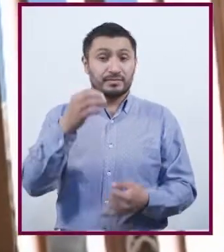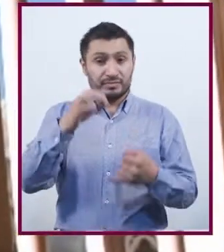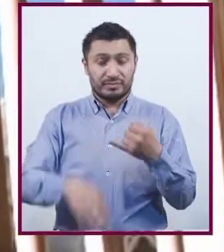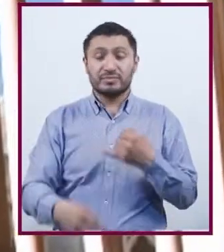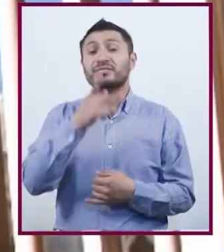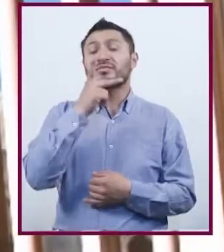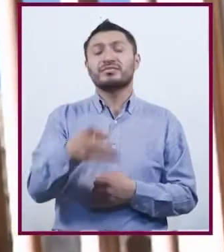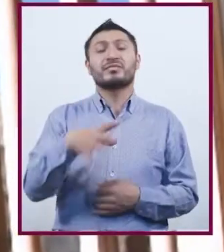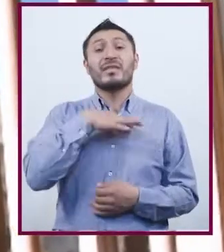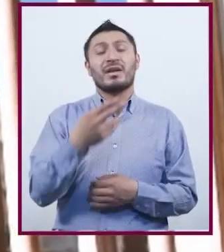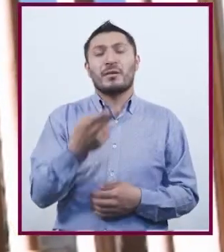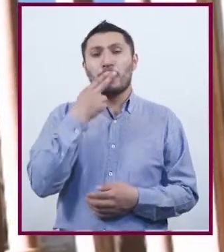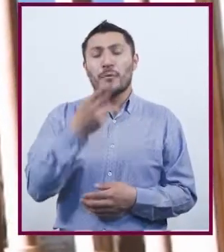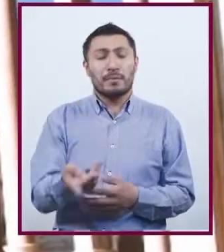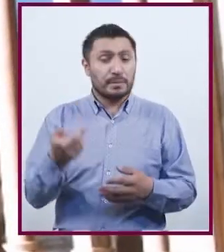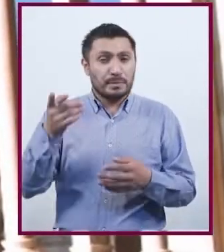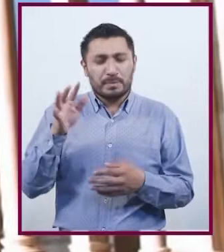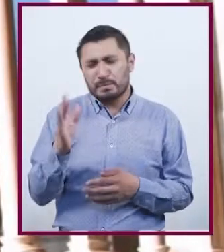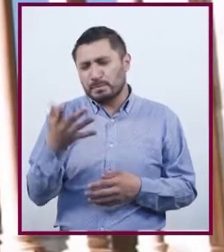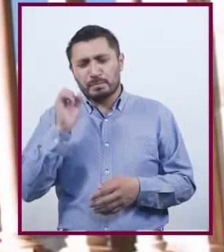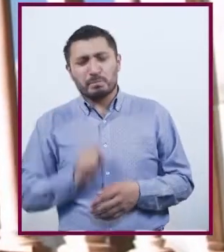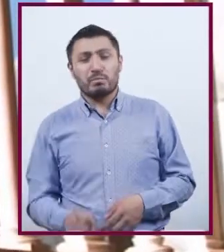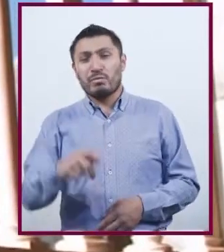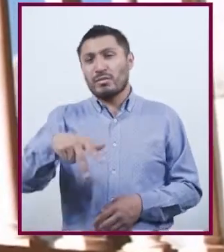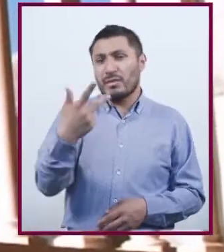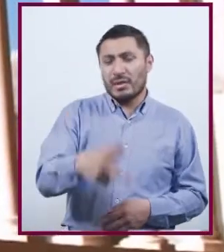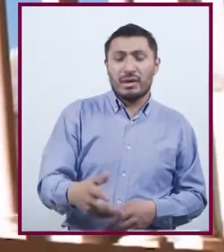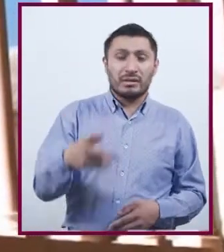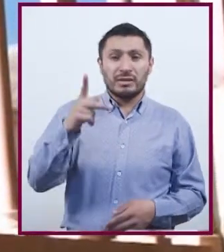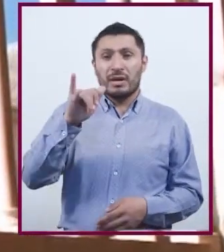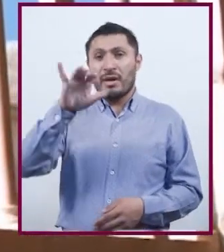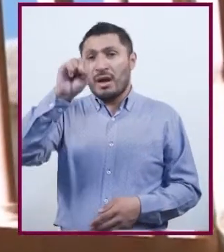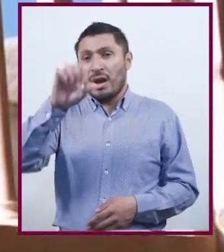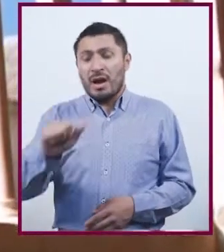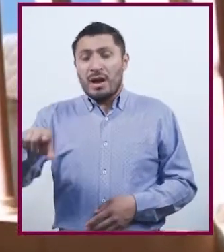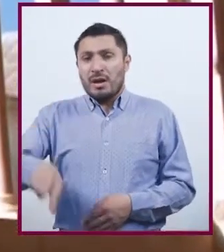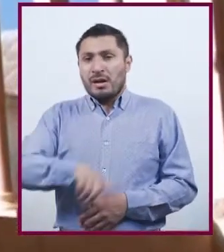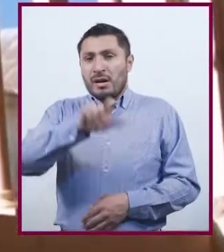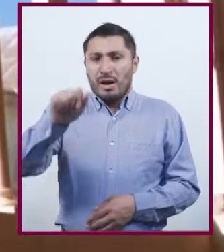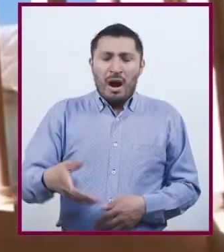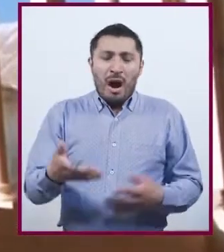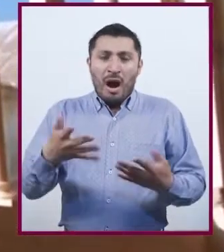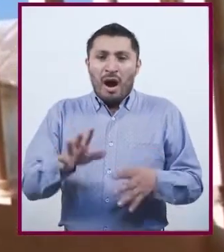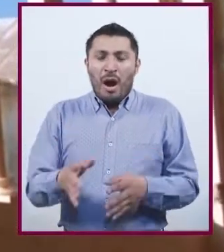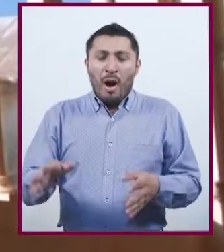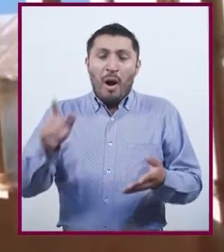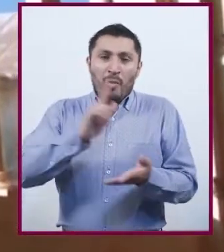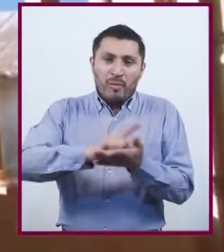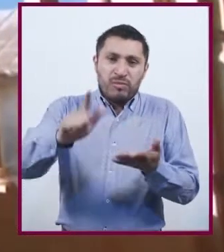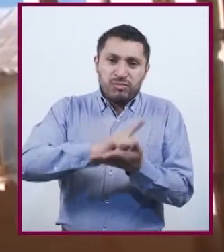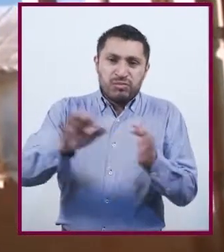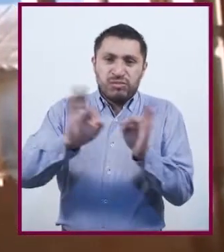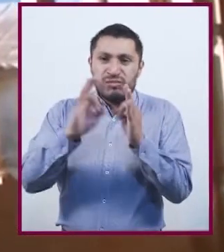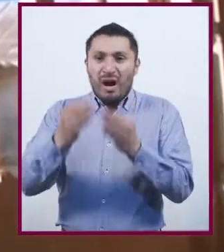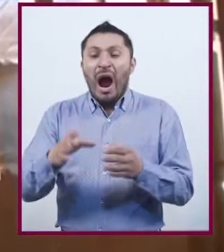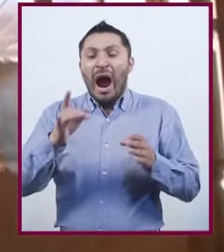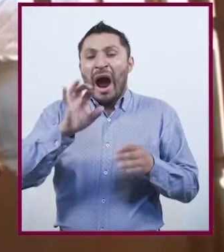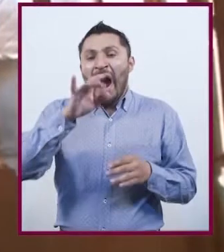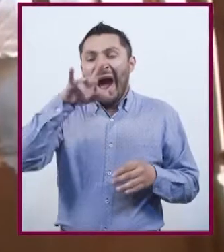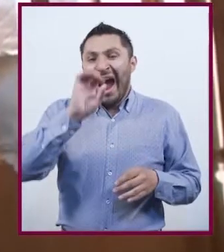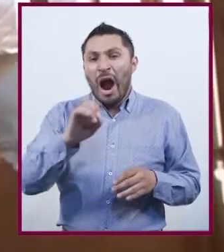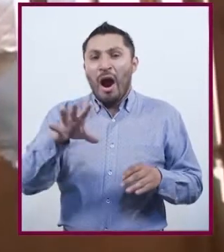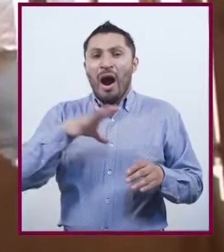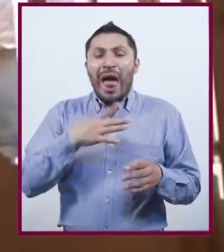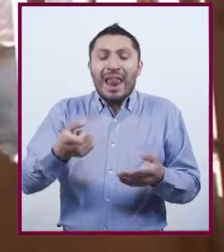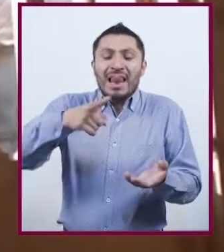Este último término comenzó a usarse alrededor del siglo XIII en Pisa, luego de que, por medidas de higiene, un cementerio